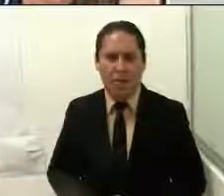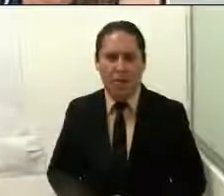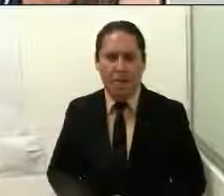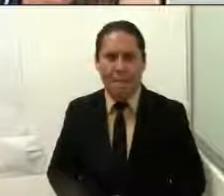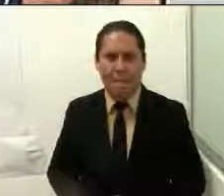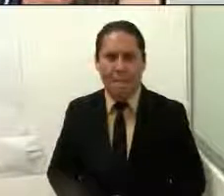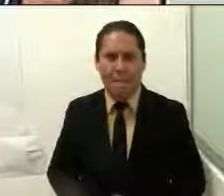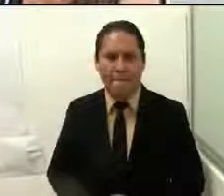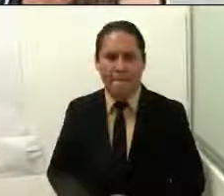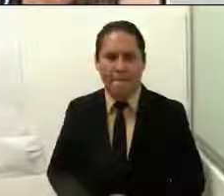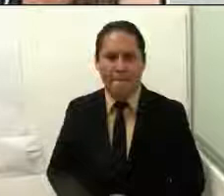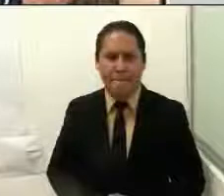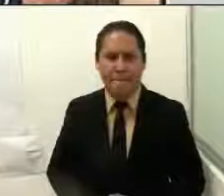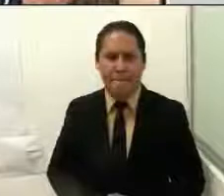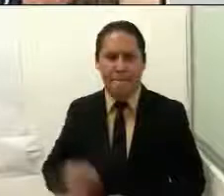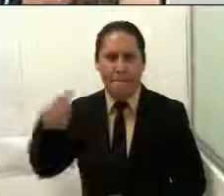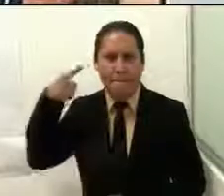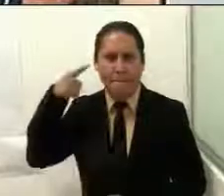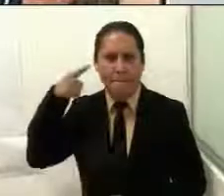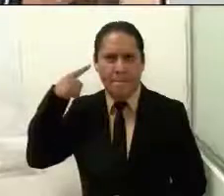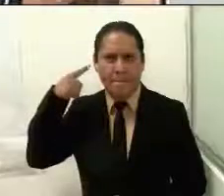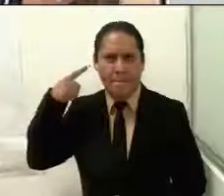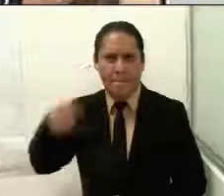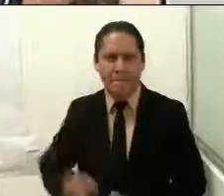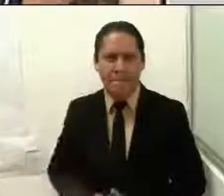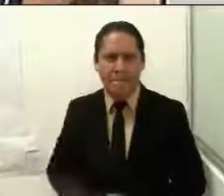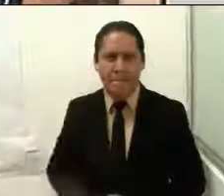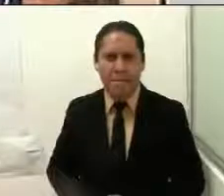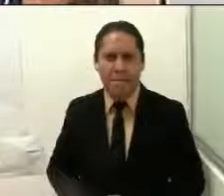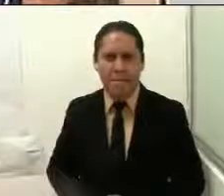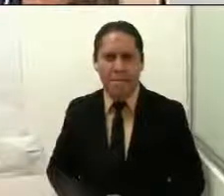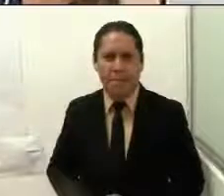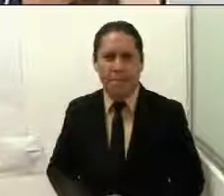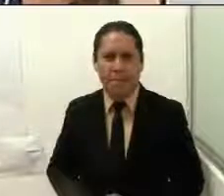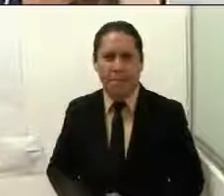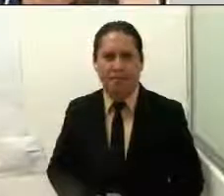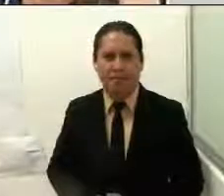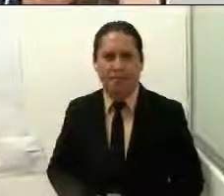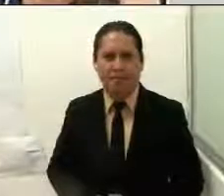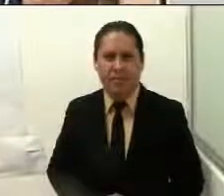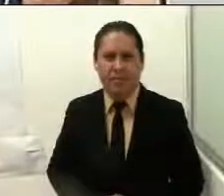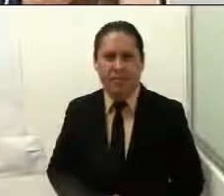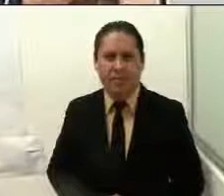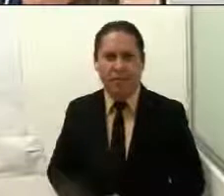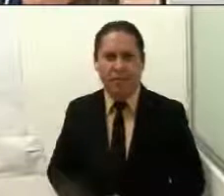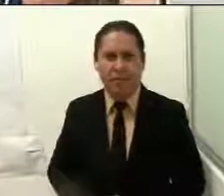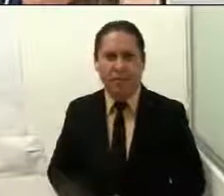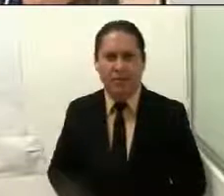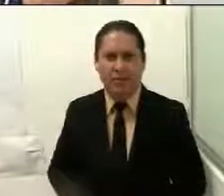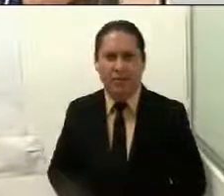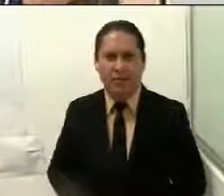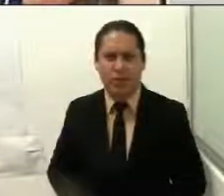esta comisión de agricultura un cordial y afectuoso saludo a nuestro gobernador el licenciado manuel velasco cuello